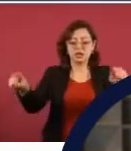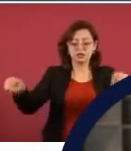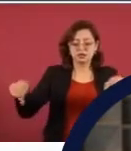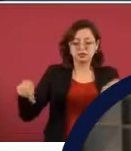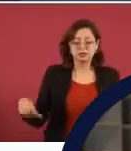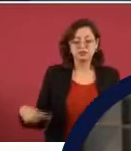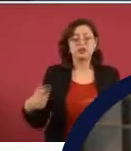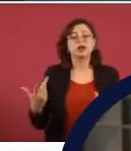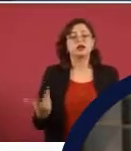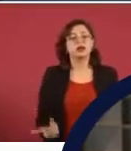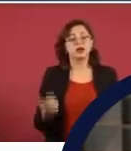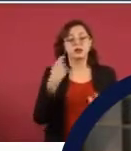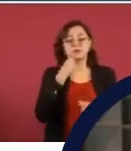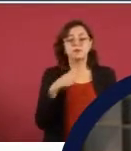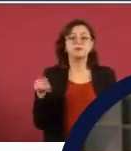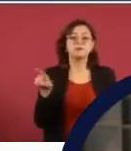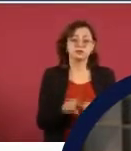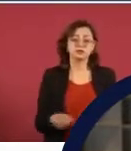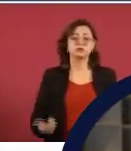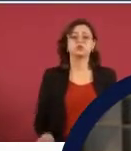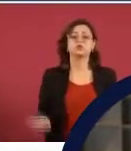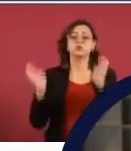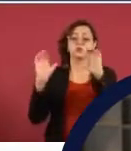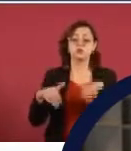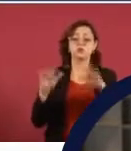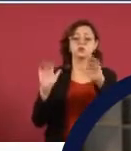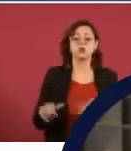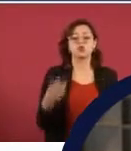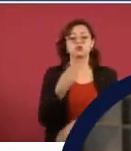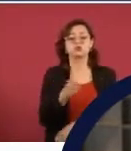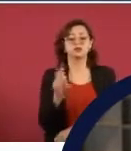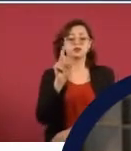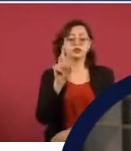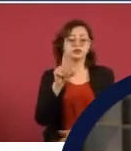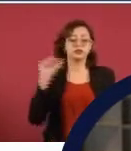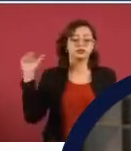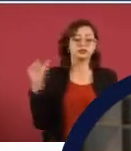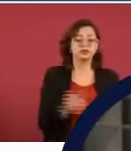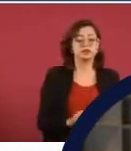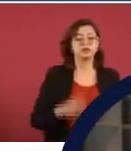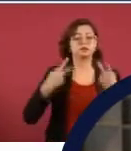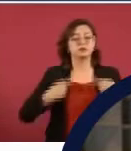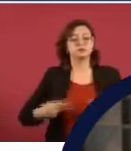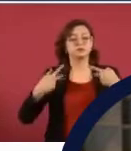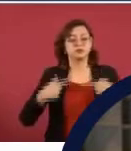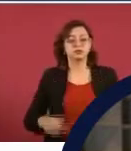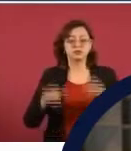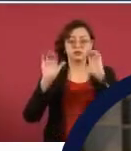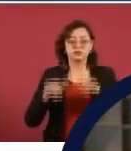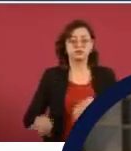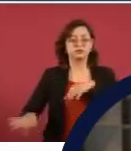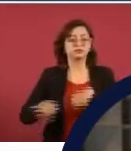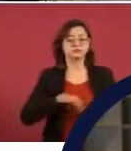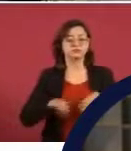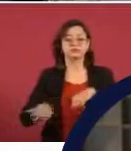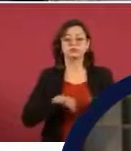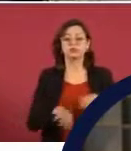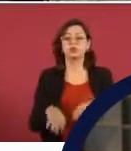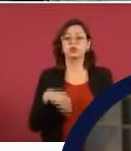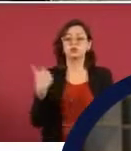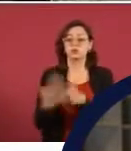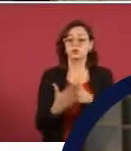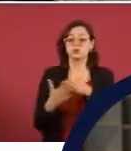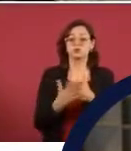en sus actividades e incluso incrementarlas, porque del otro lado no ve un estado enérgico, sino un estado muy complaciente, muy